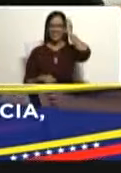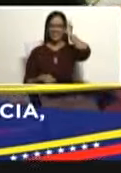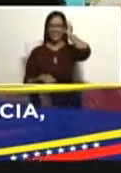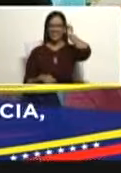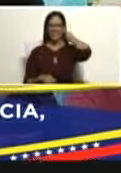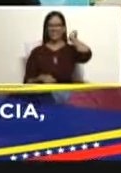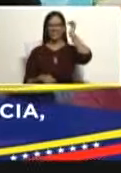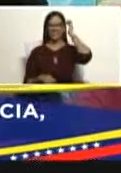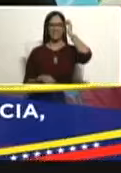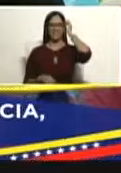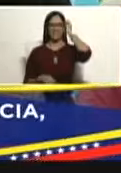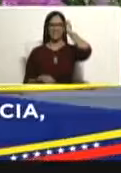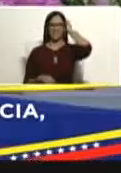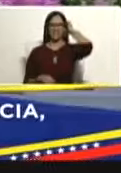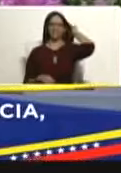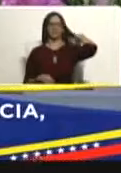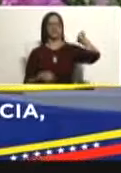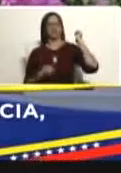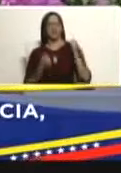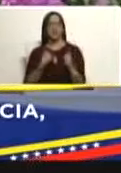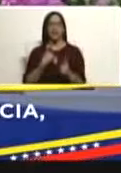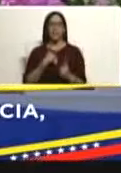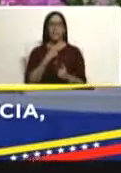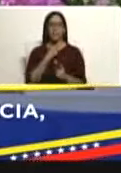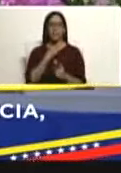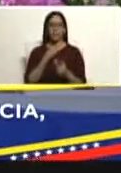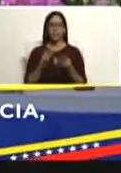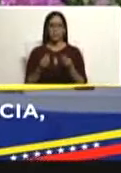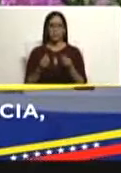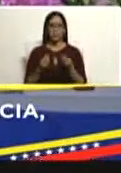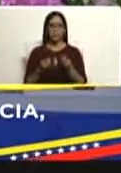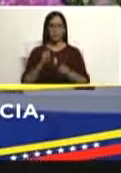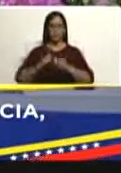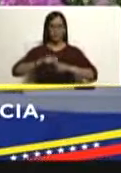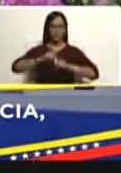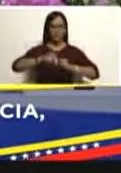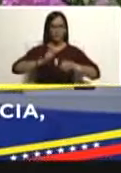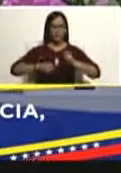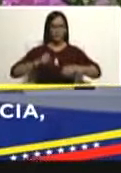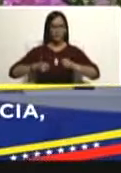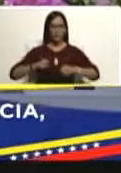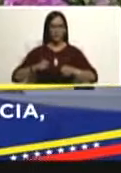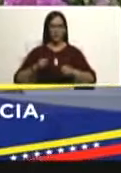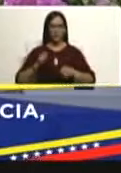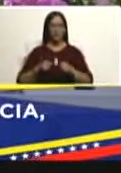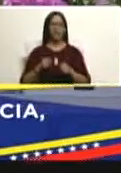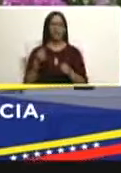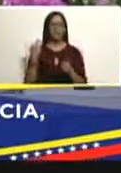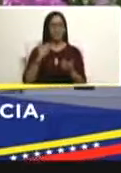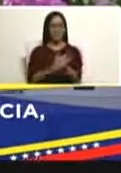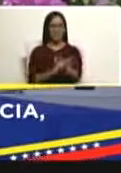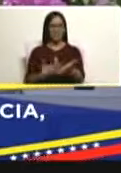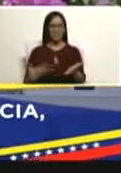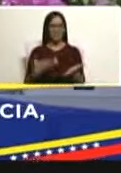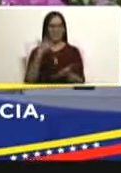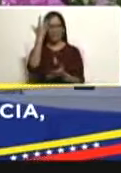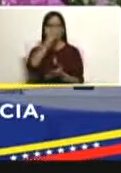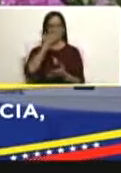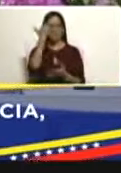Ahora, a mí me gusta mucho la percusión. Mucho, pero mucho, la llevo en la sangre. Debe ser mi sangre africana,